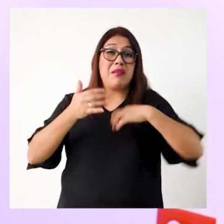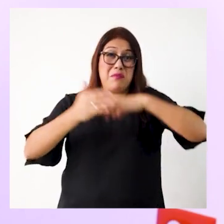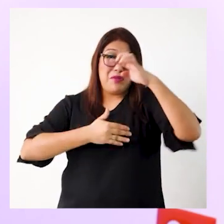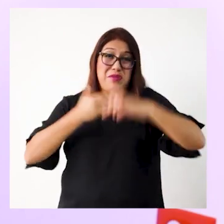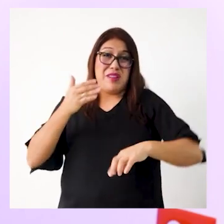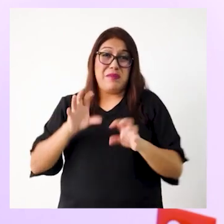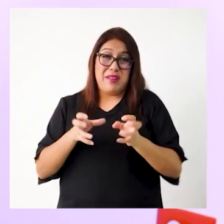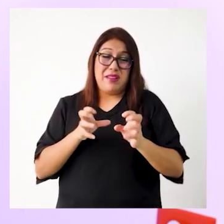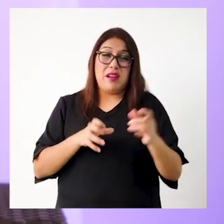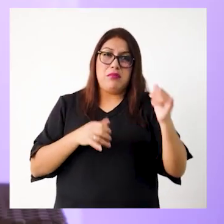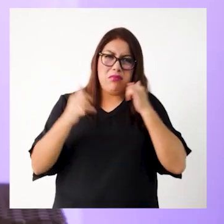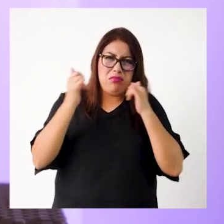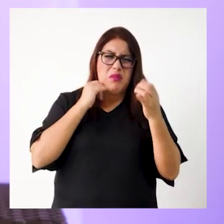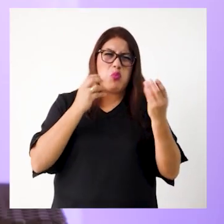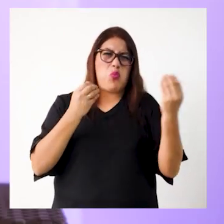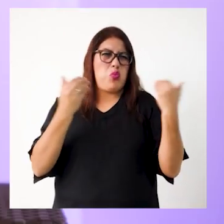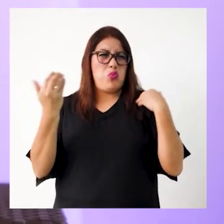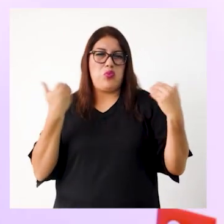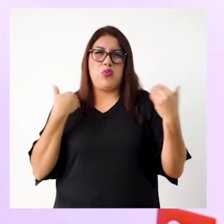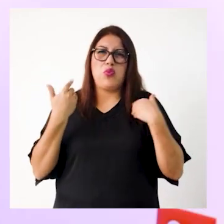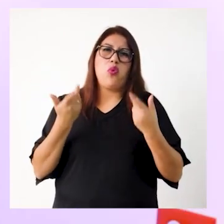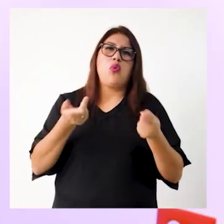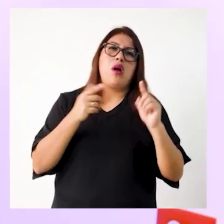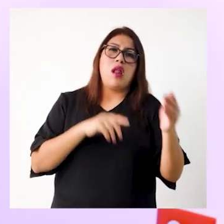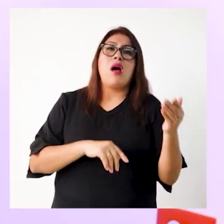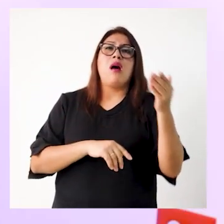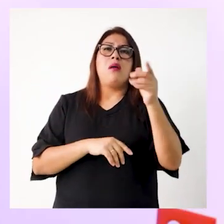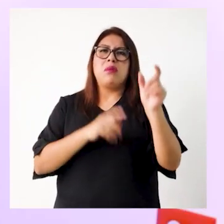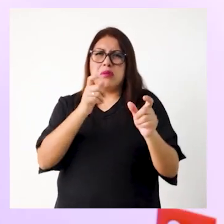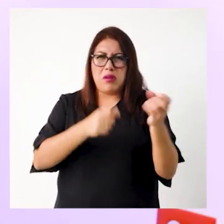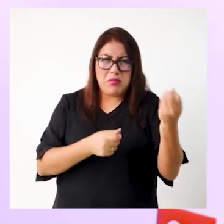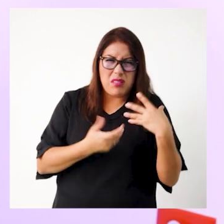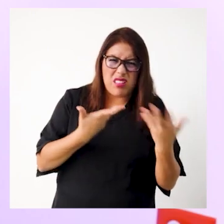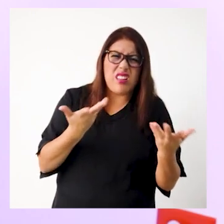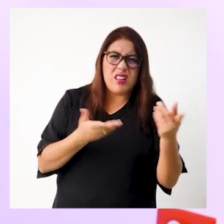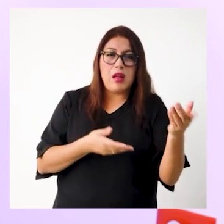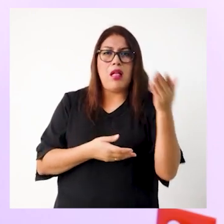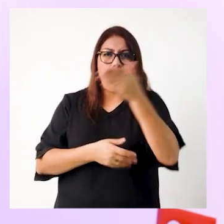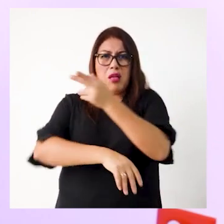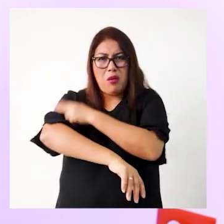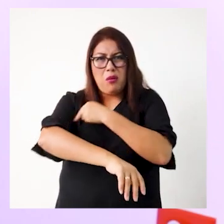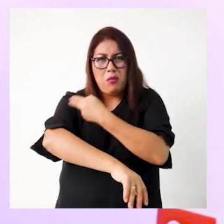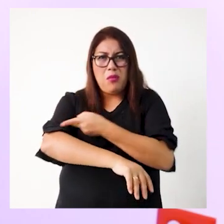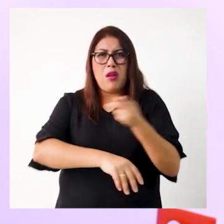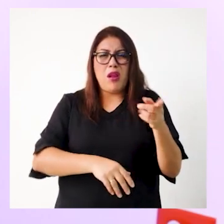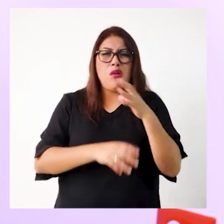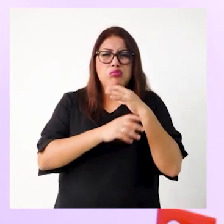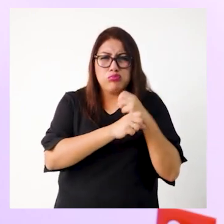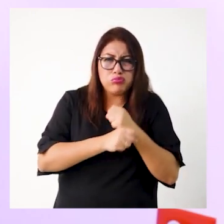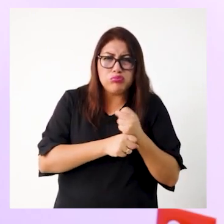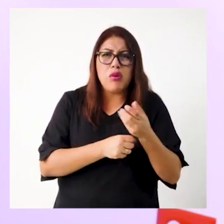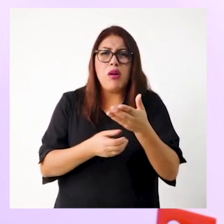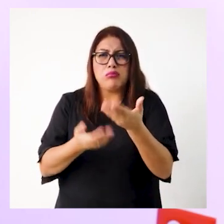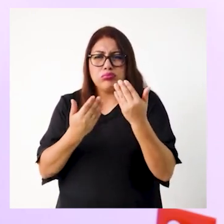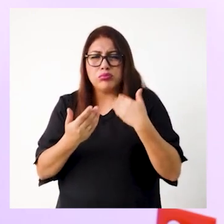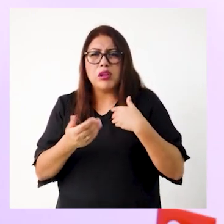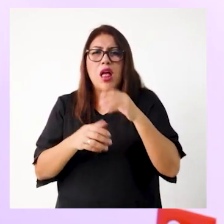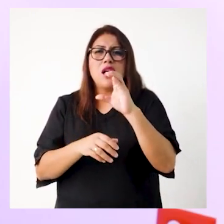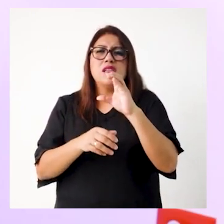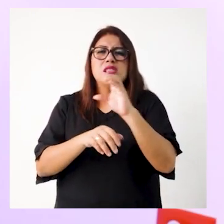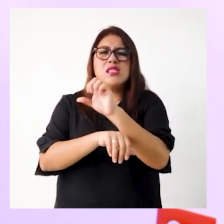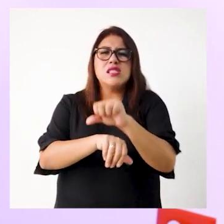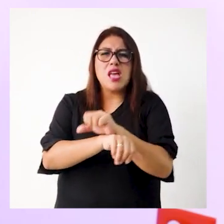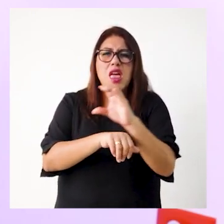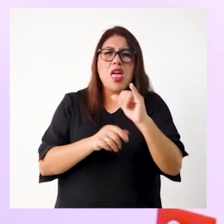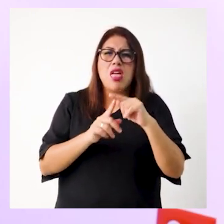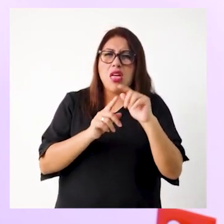programa tienen que ver con eso, ¿no? Cuando las personas van a las instituciones de salud para sacar las citas, los adultos mayores también son tratados de